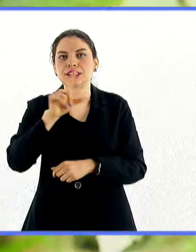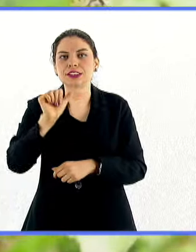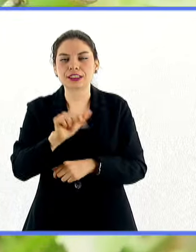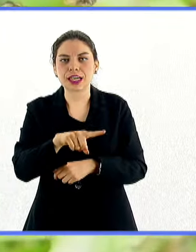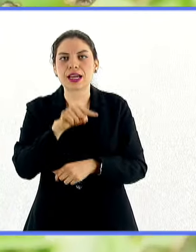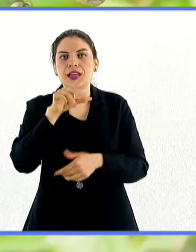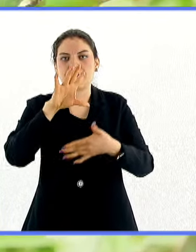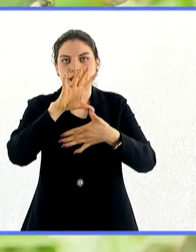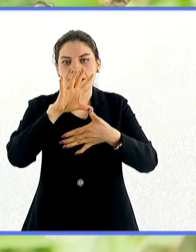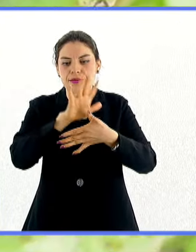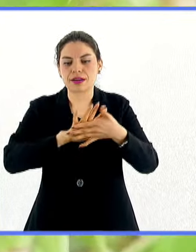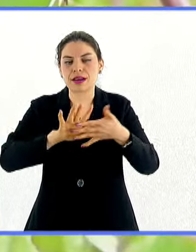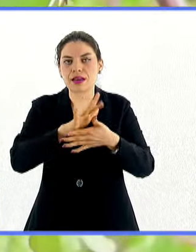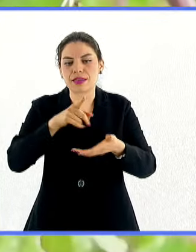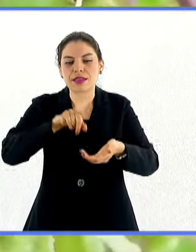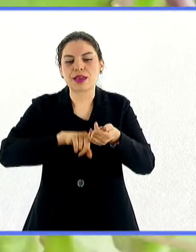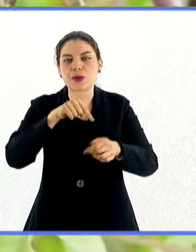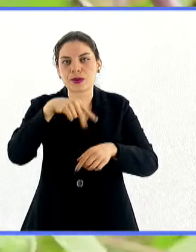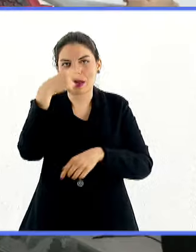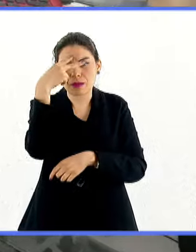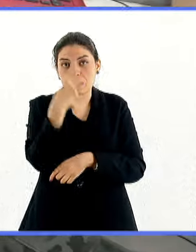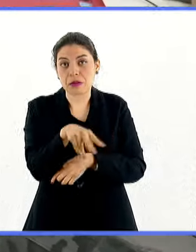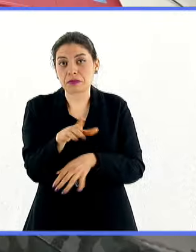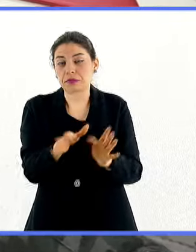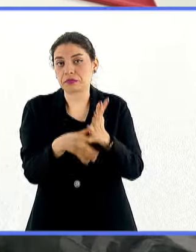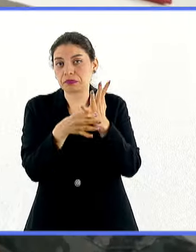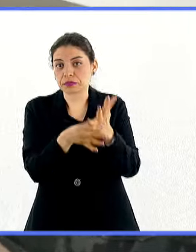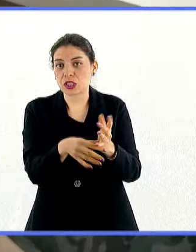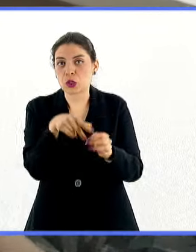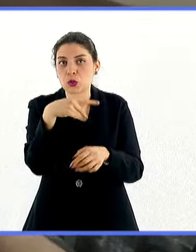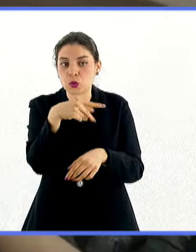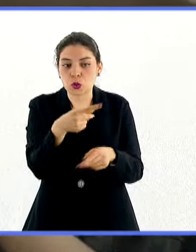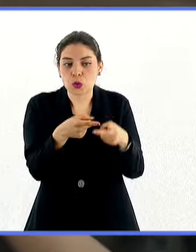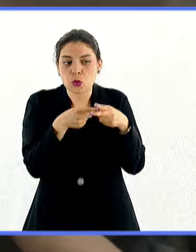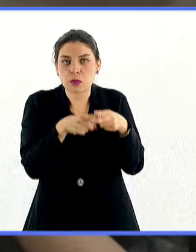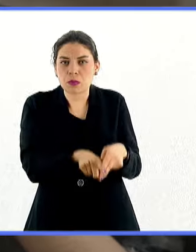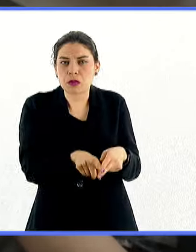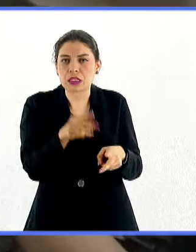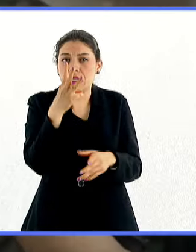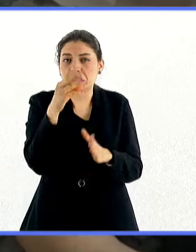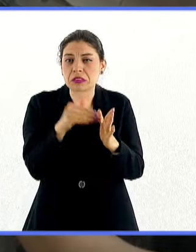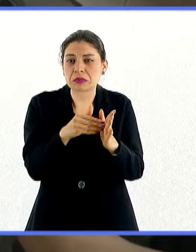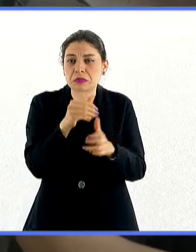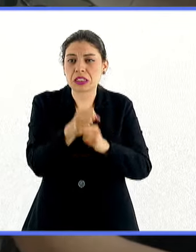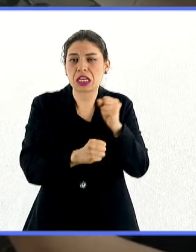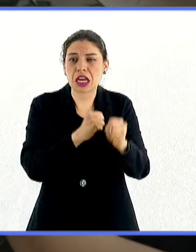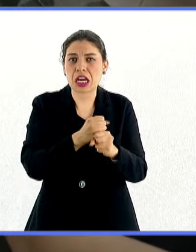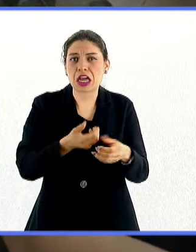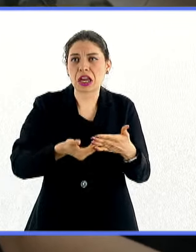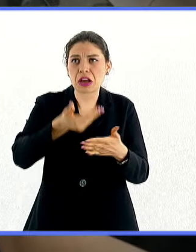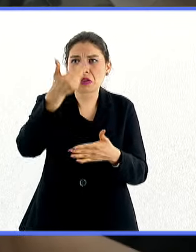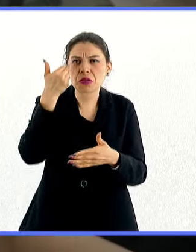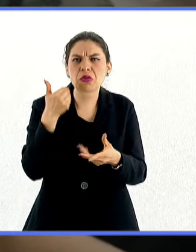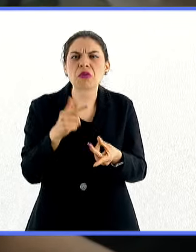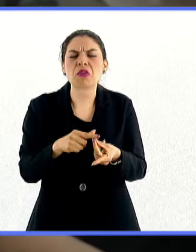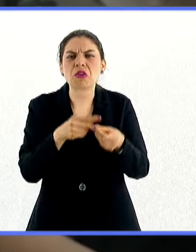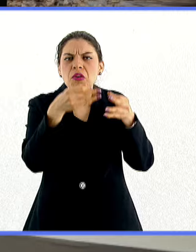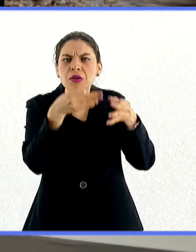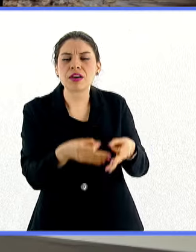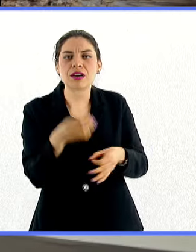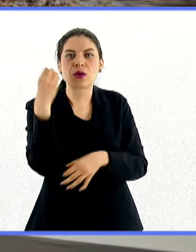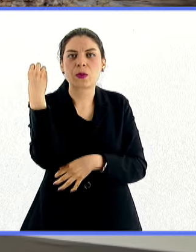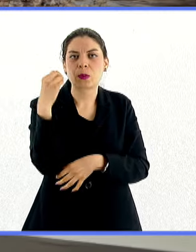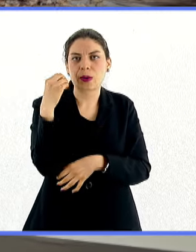de lo que hoy es México. Se cree que su domesticación y cultivo comenzaron hace más de 3.000 años, en la región de Oaxaca, donde